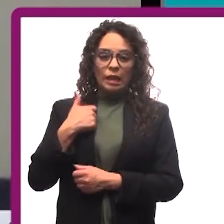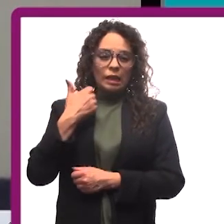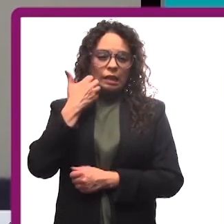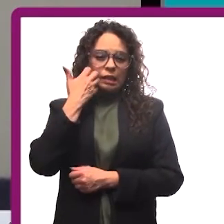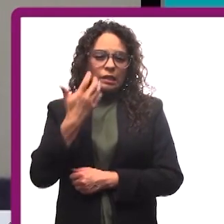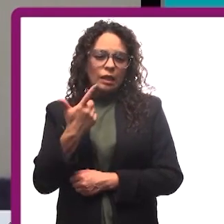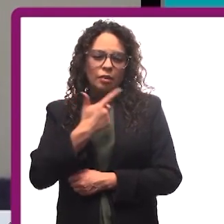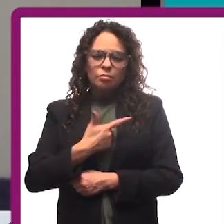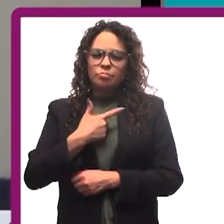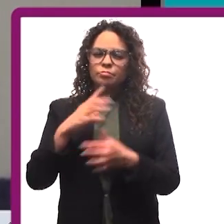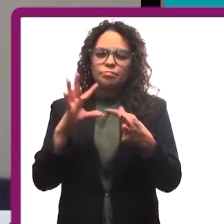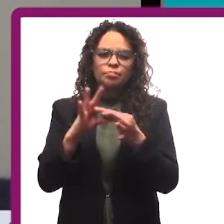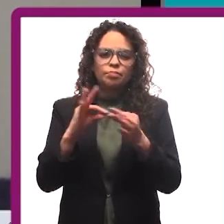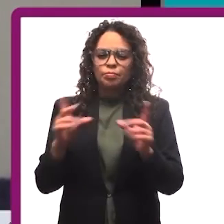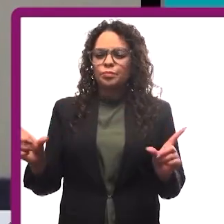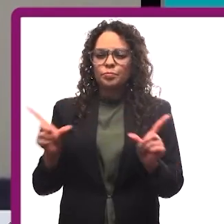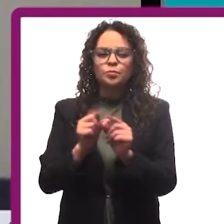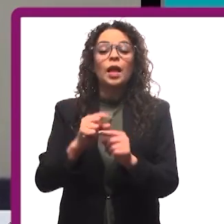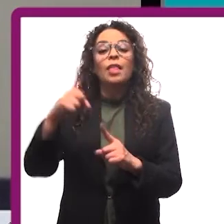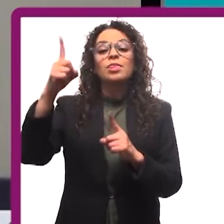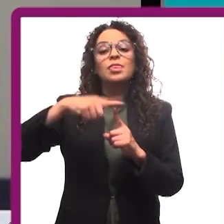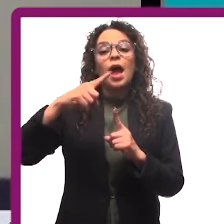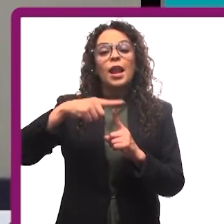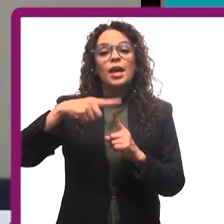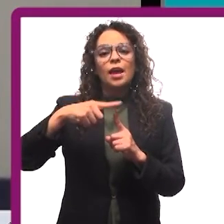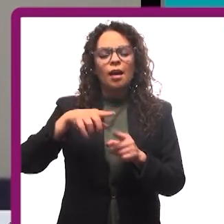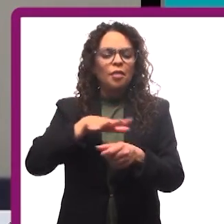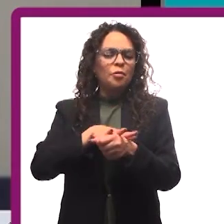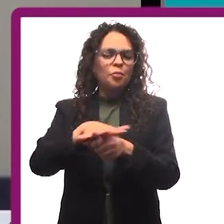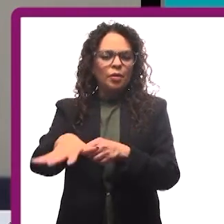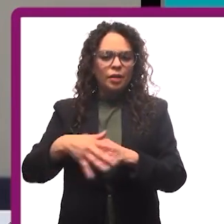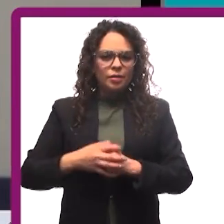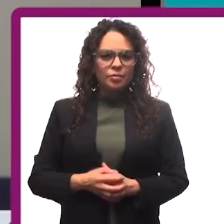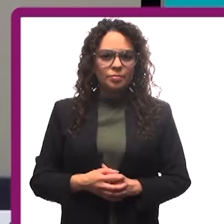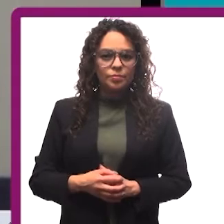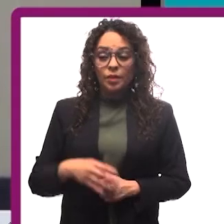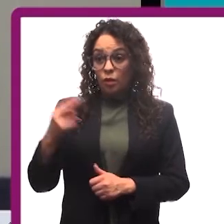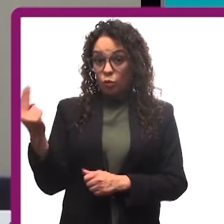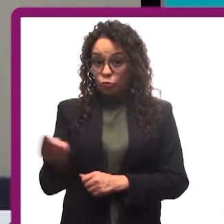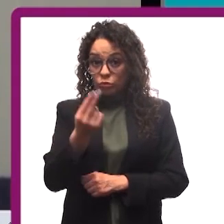más dejarles una pequeña tarea. Mi pequeña tarea sería